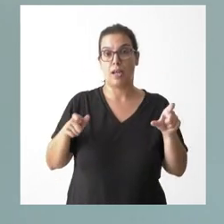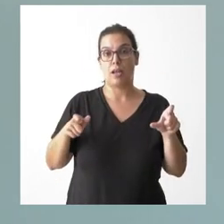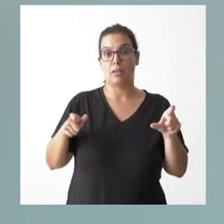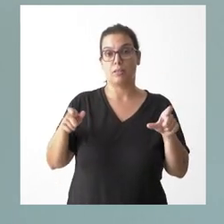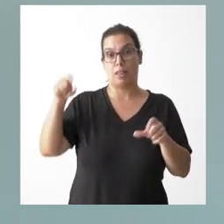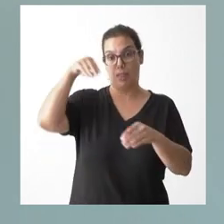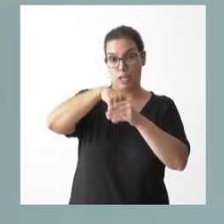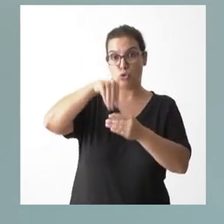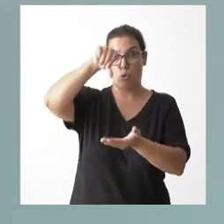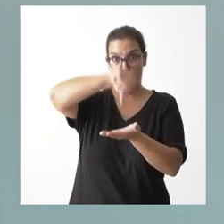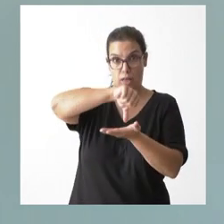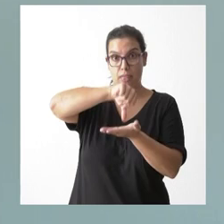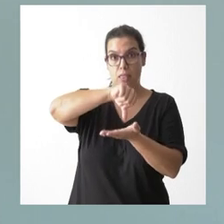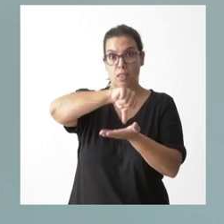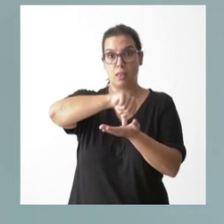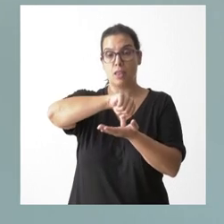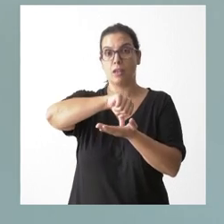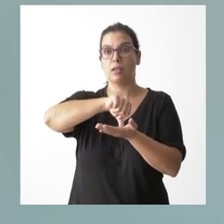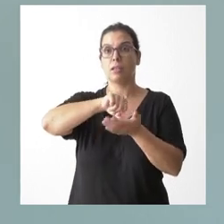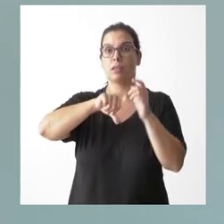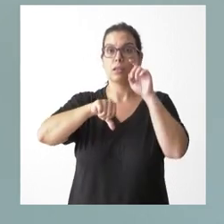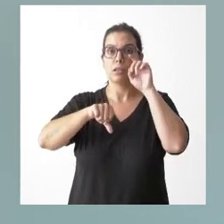urbano, de ámbito